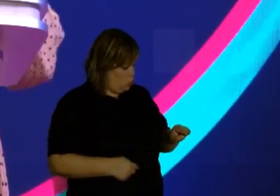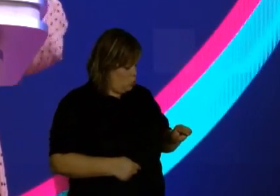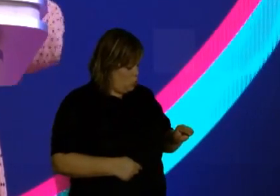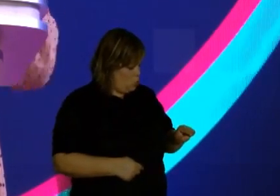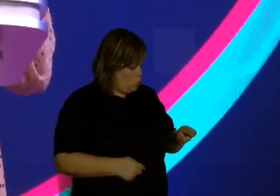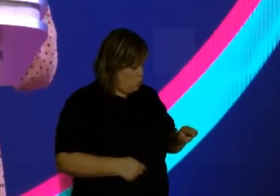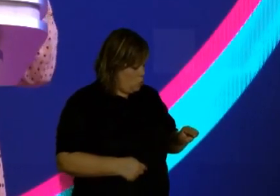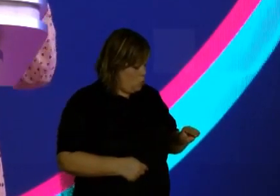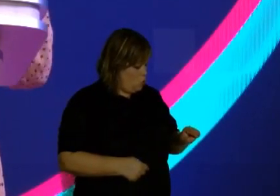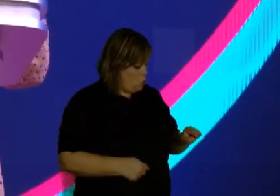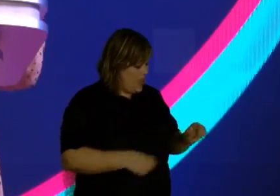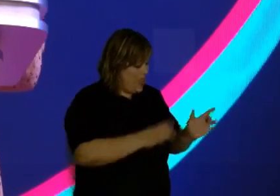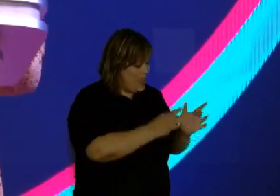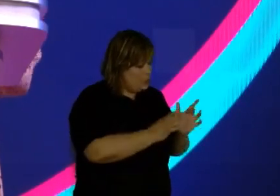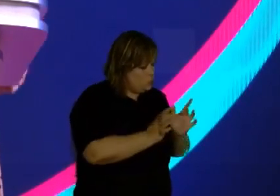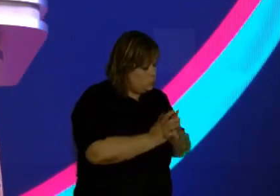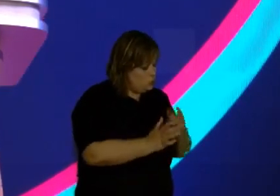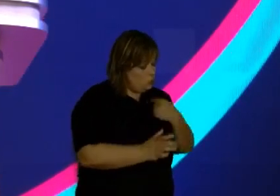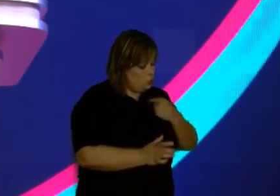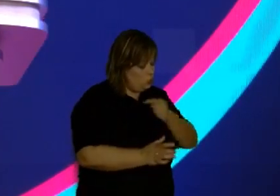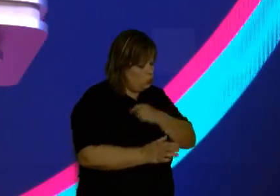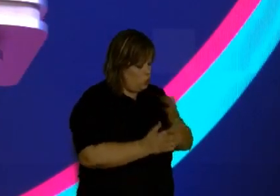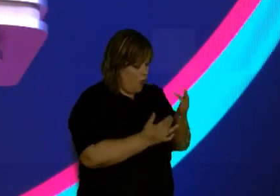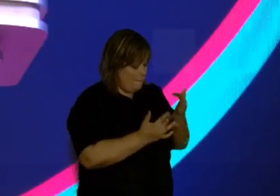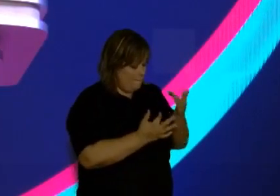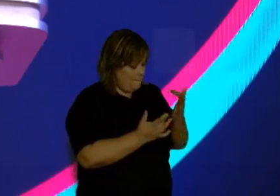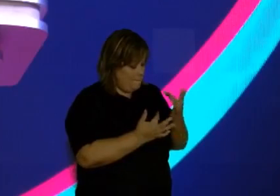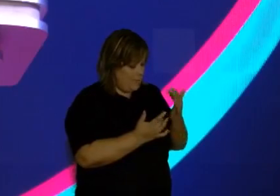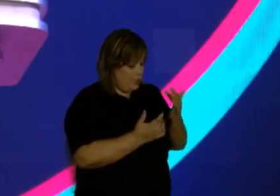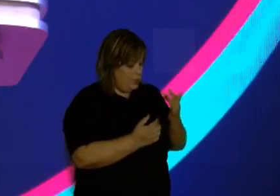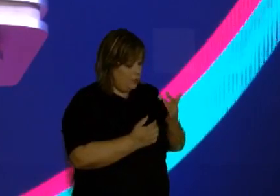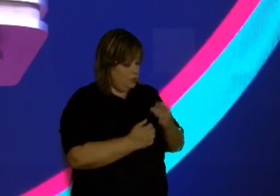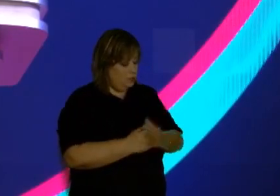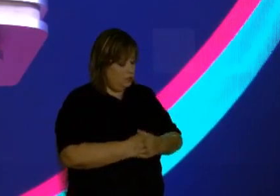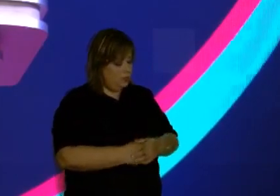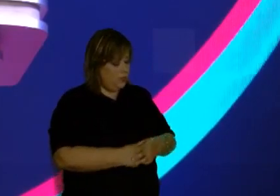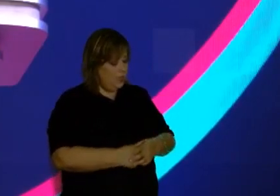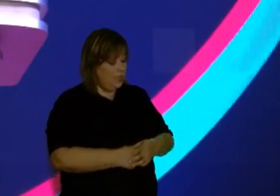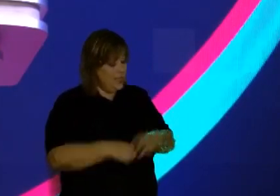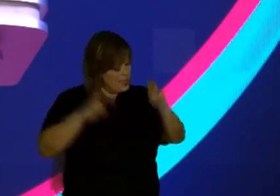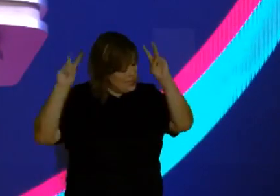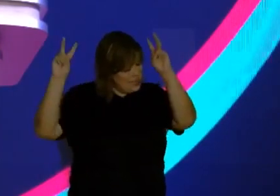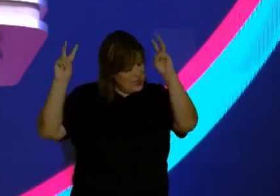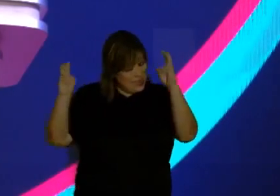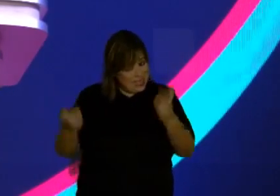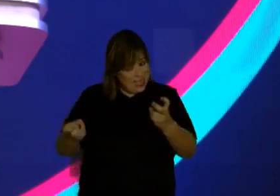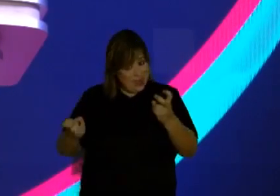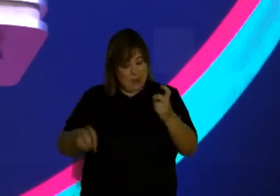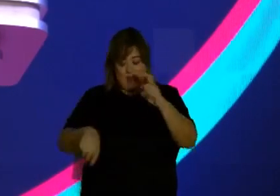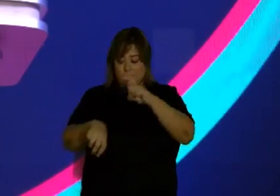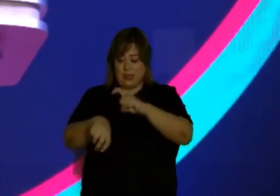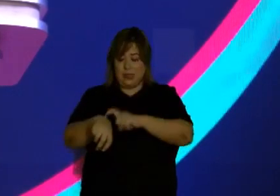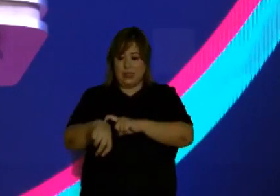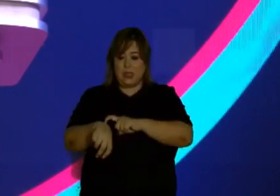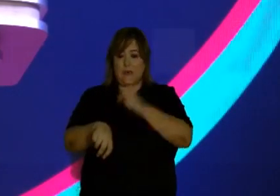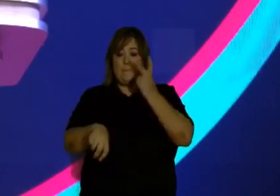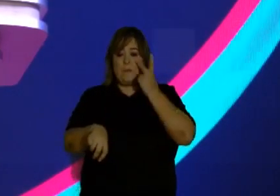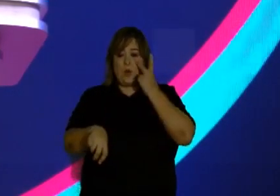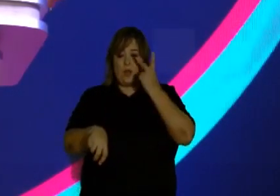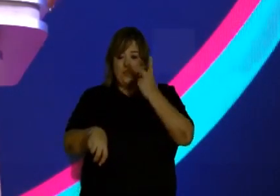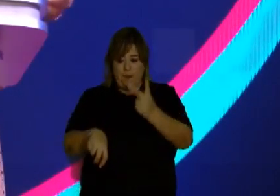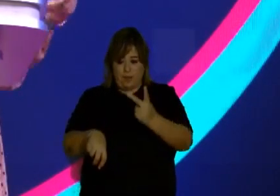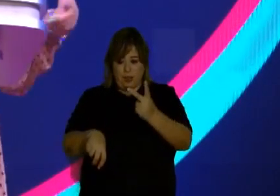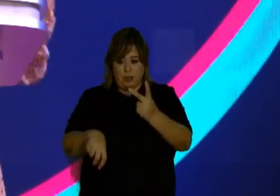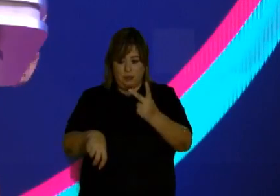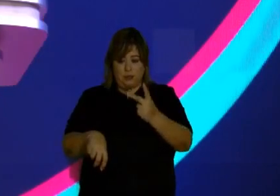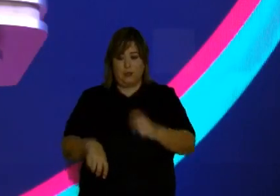esperamos a otros? Y dentro del tema tiempo de ver, me lo pueden poner, del tema que estamos ministrando